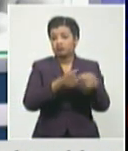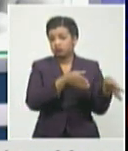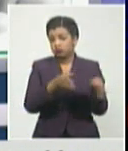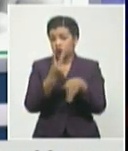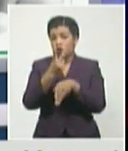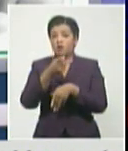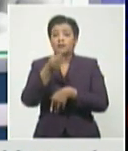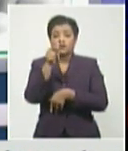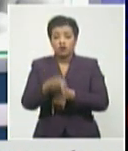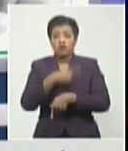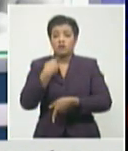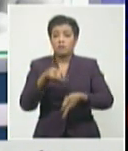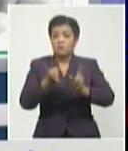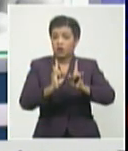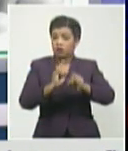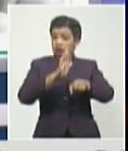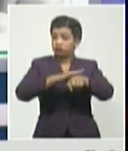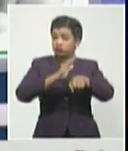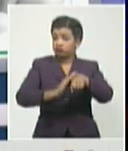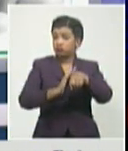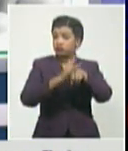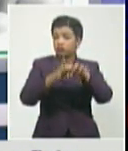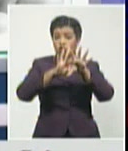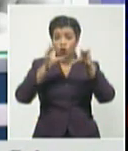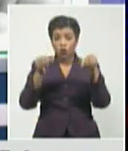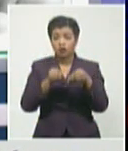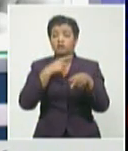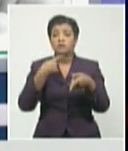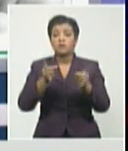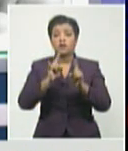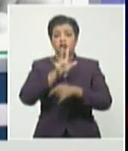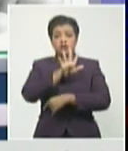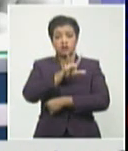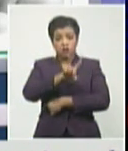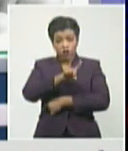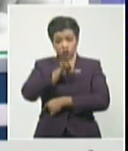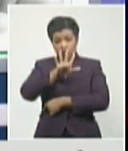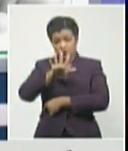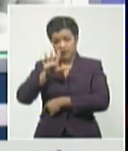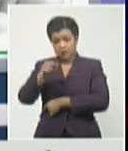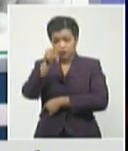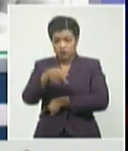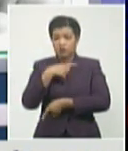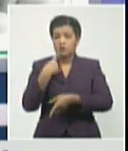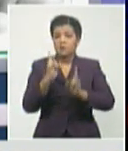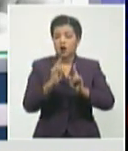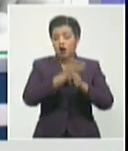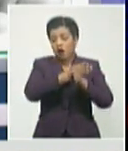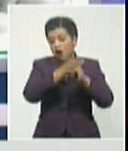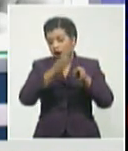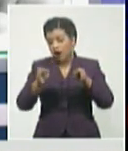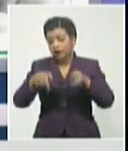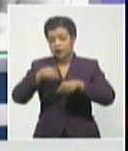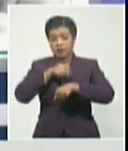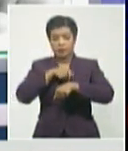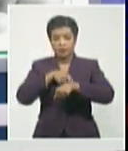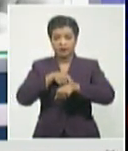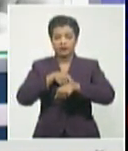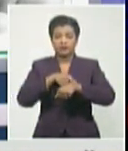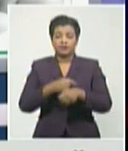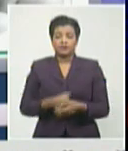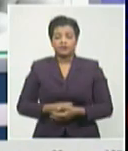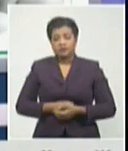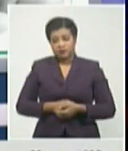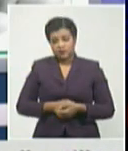enfermedad acumulado total de fallecidos 155 fallecidos hasta este momento desde el inicio de la epidemia el pasado